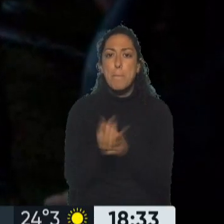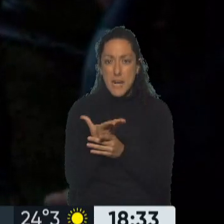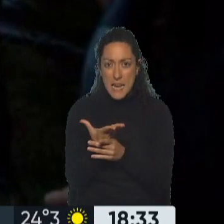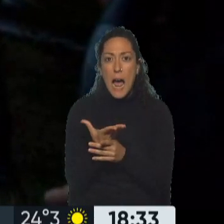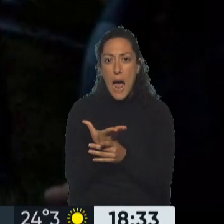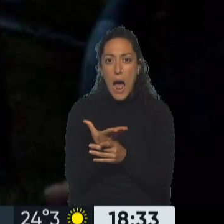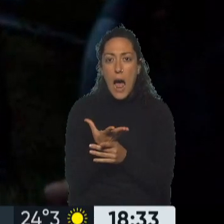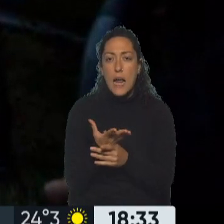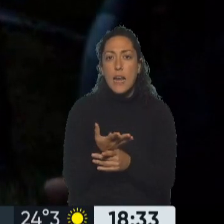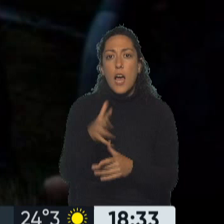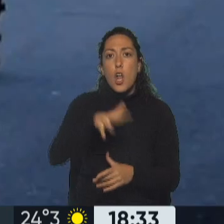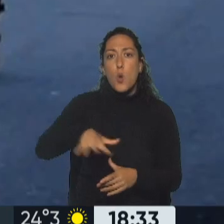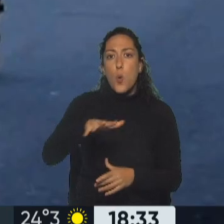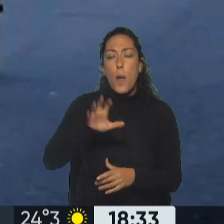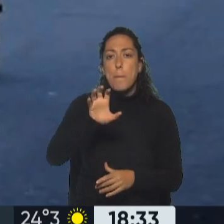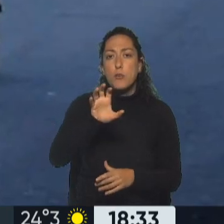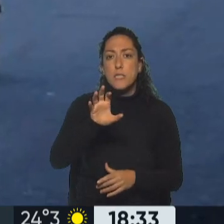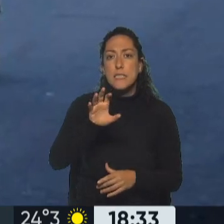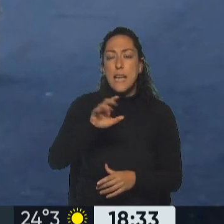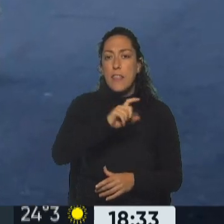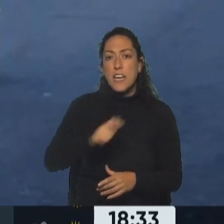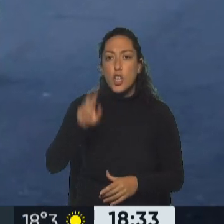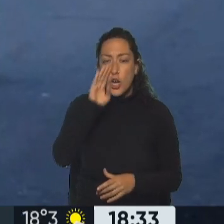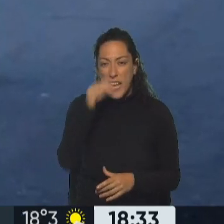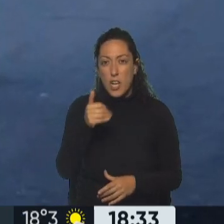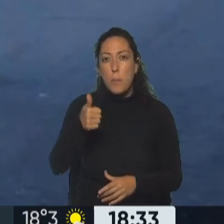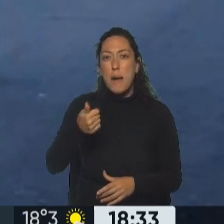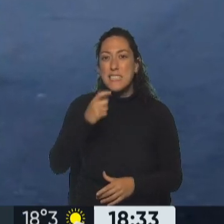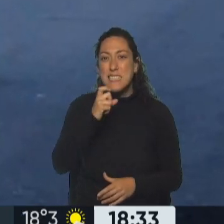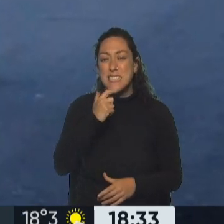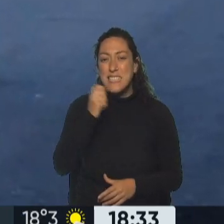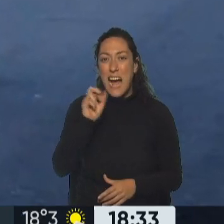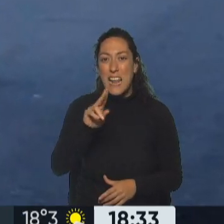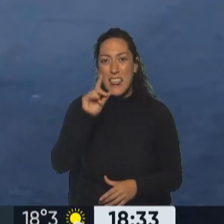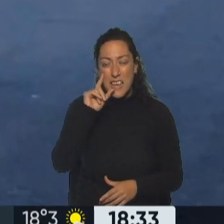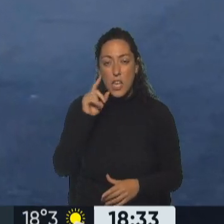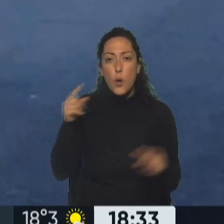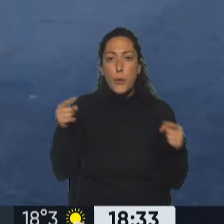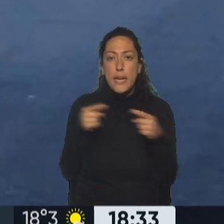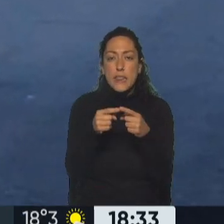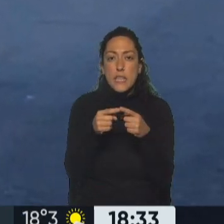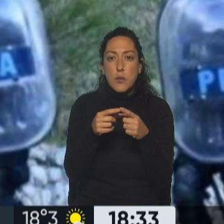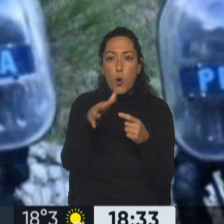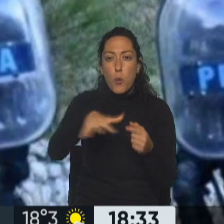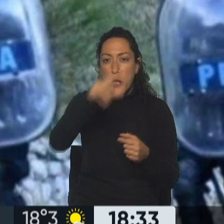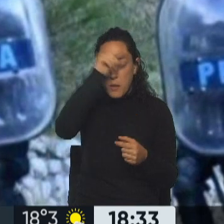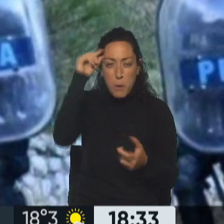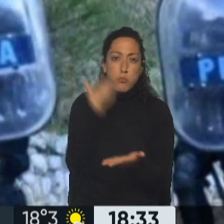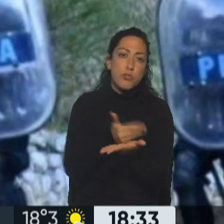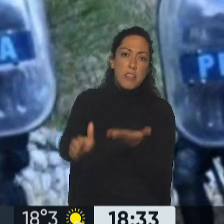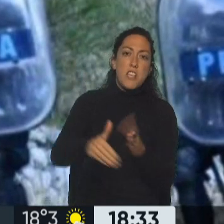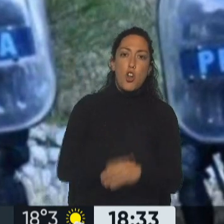operativo en la localidad de Villa Mascardi, en la provincia de Río Negro, con el objetivo de desalojar a comunidades mapuches, como les decíamos.